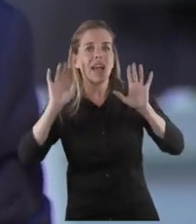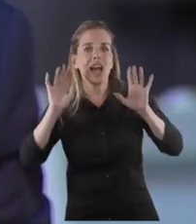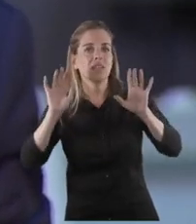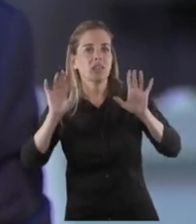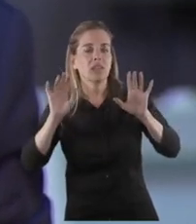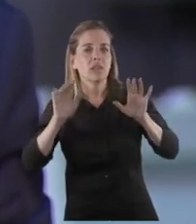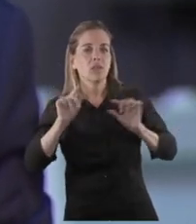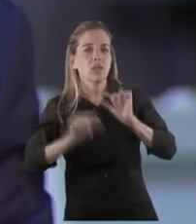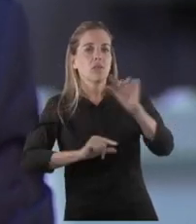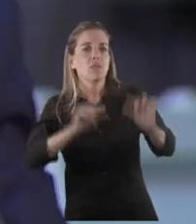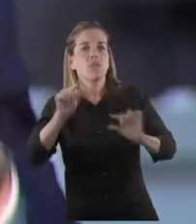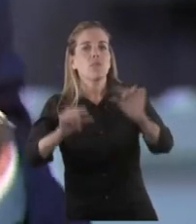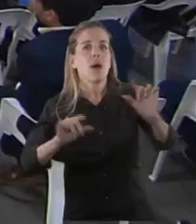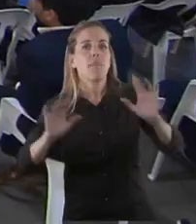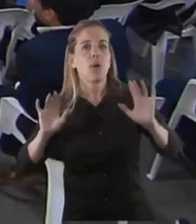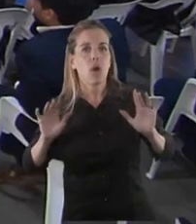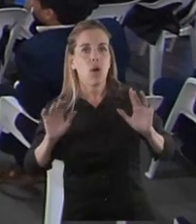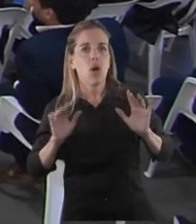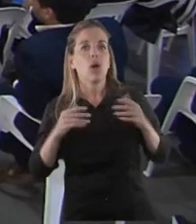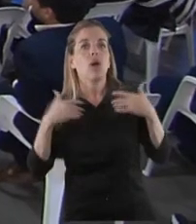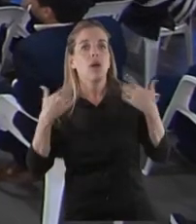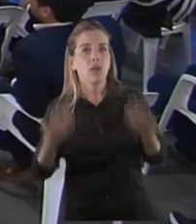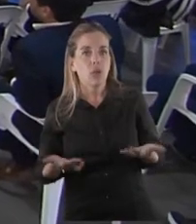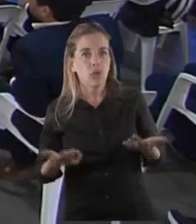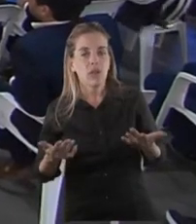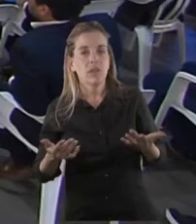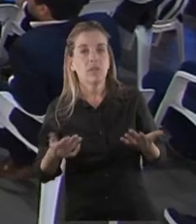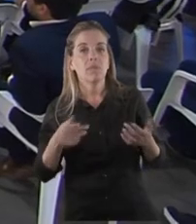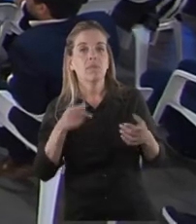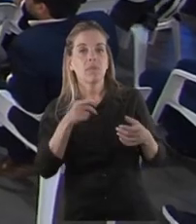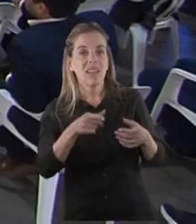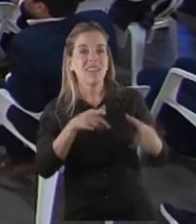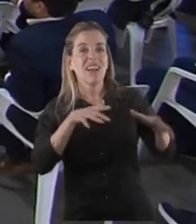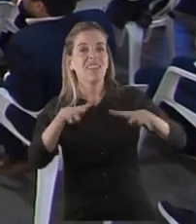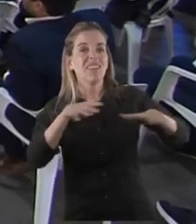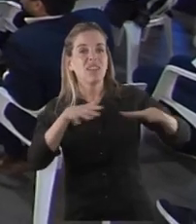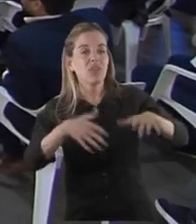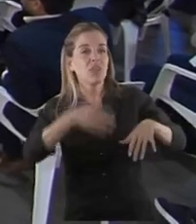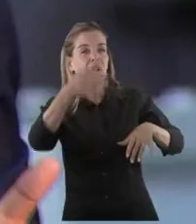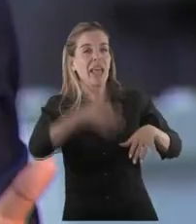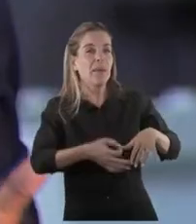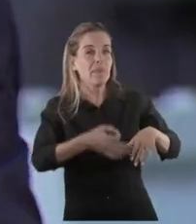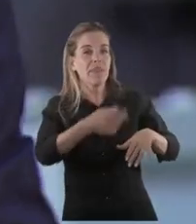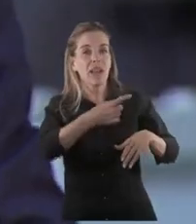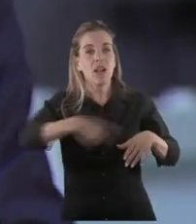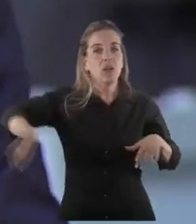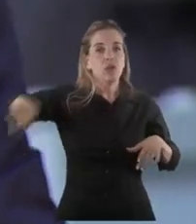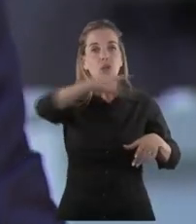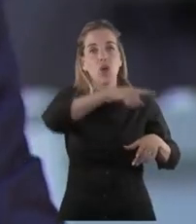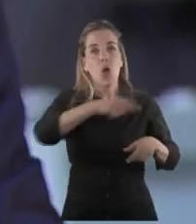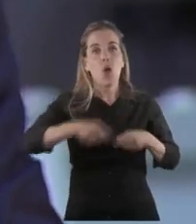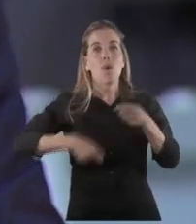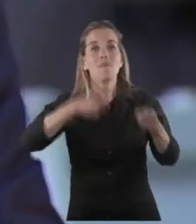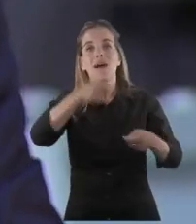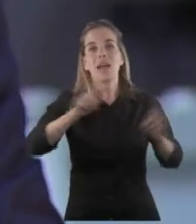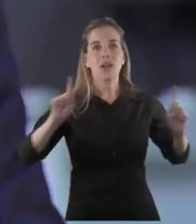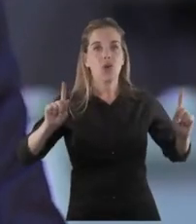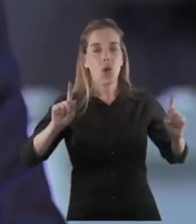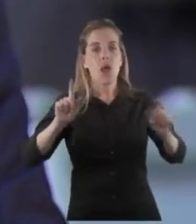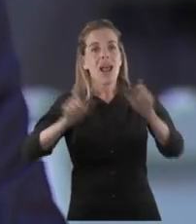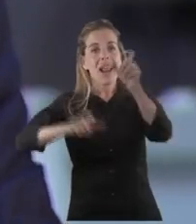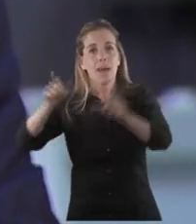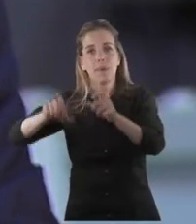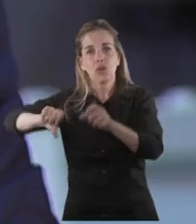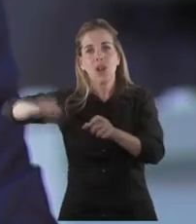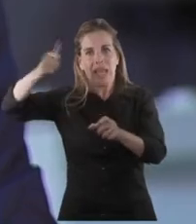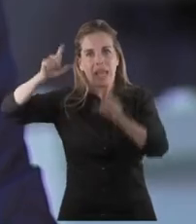logrando. Y no puede ser que esa excepcionalidad la paguemos todos y no el que está ganando.